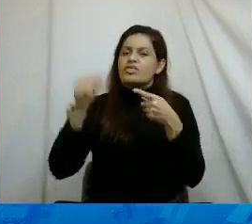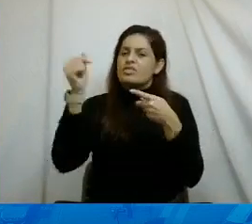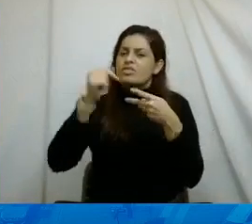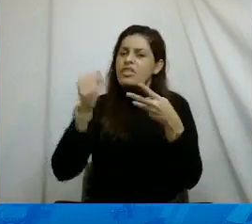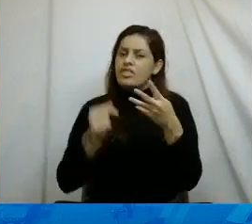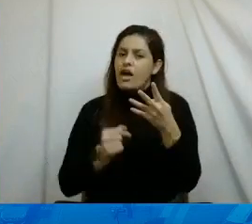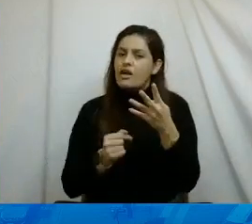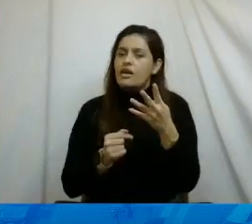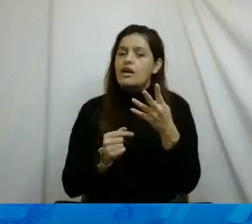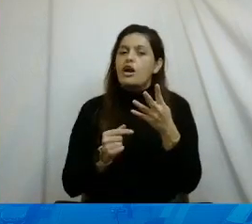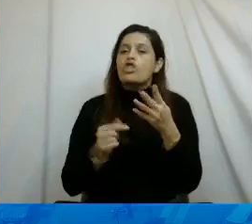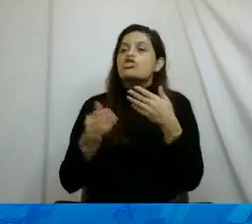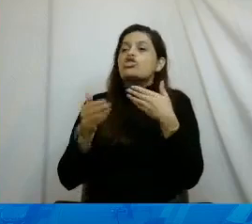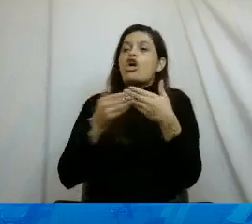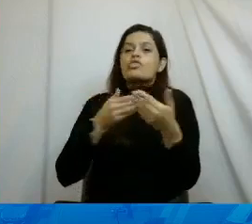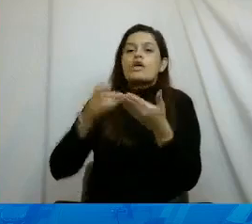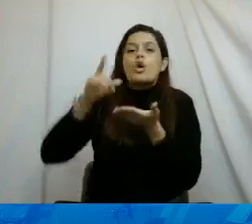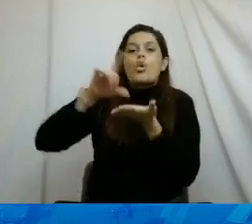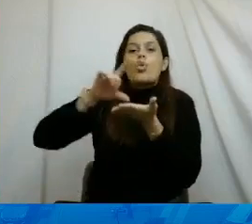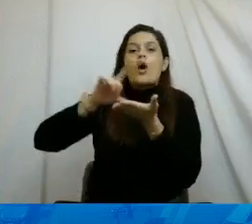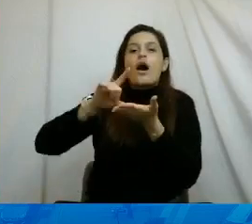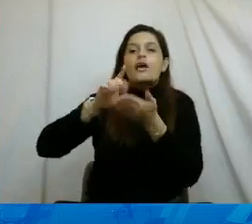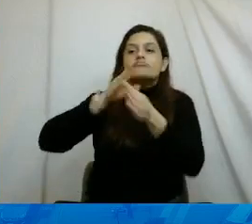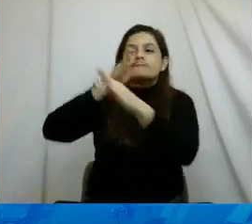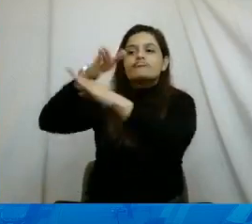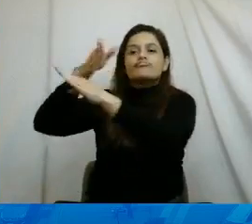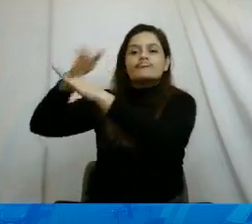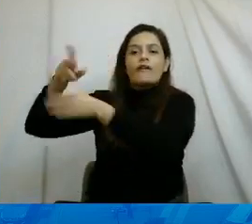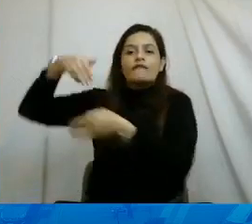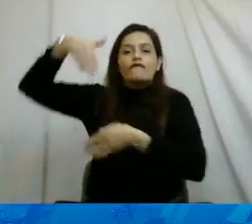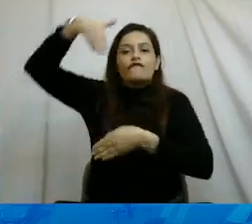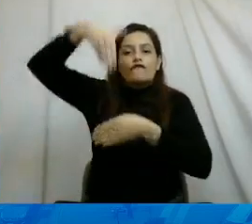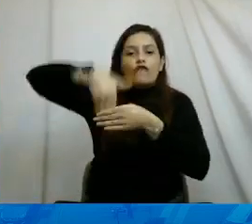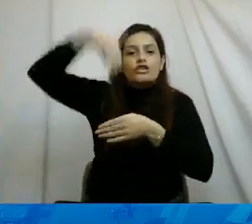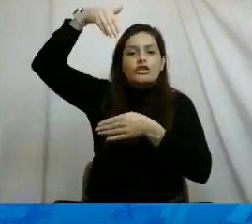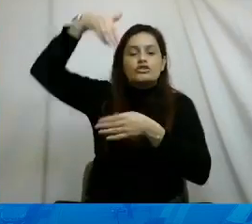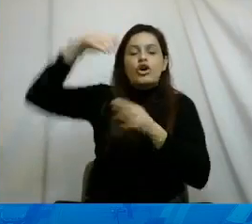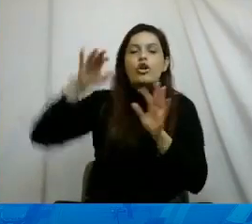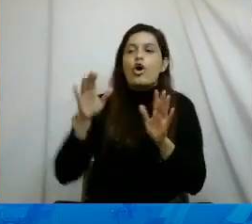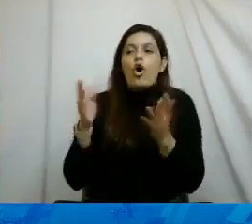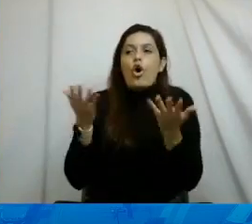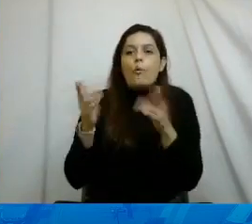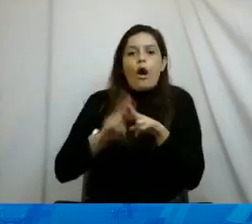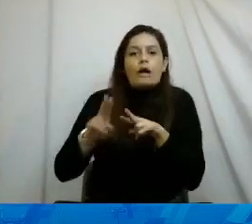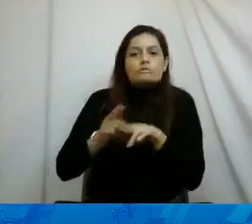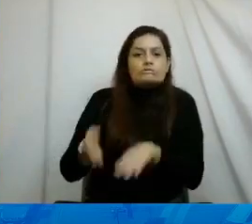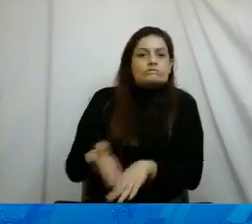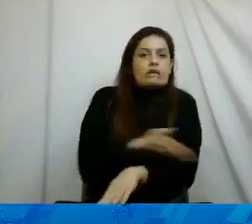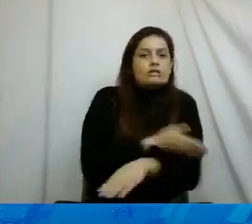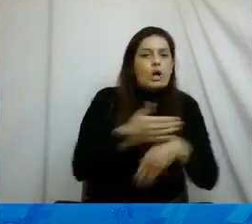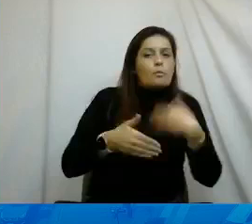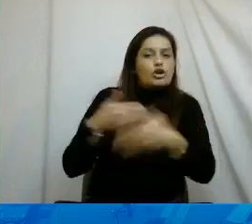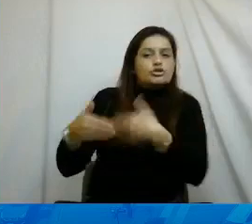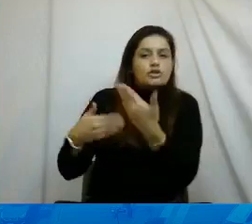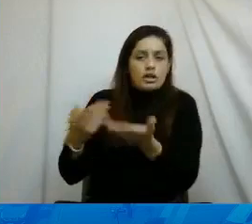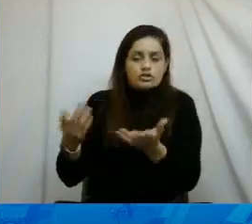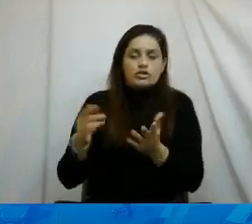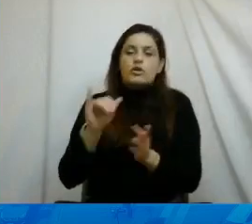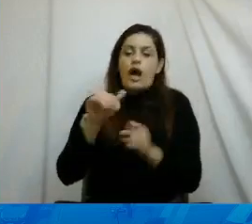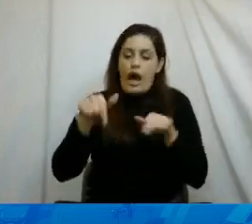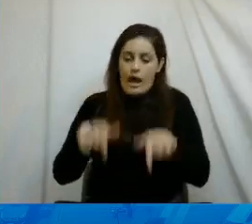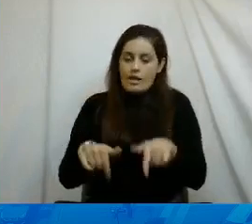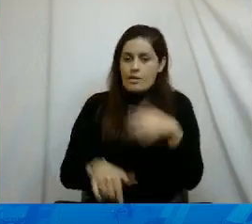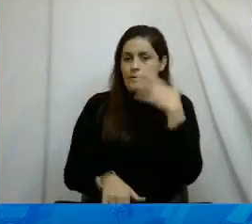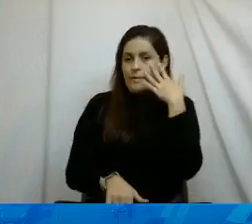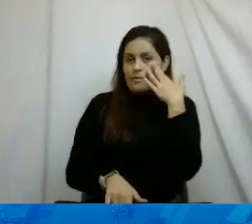los locales de votación, como decía, y de las gestiones que se van a hacer para que este plebiscito en nuestra